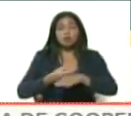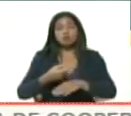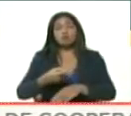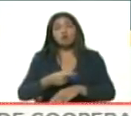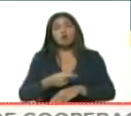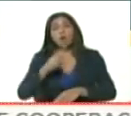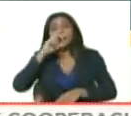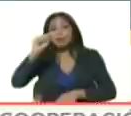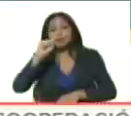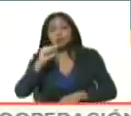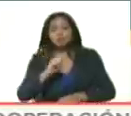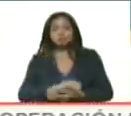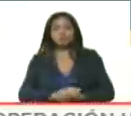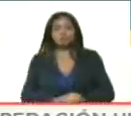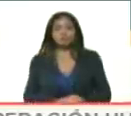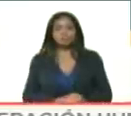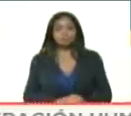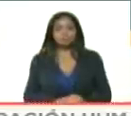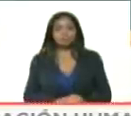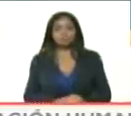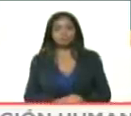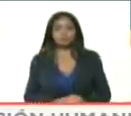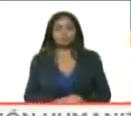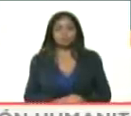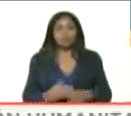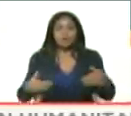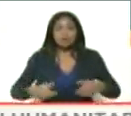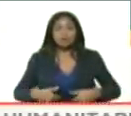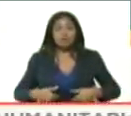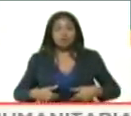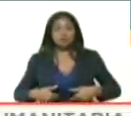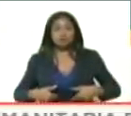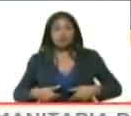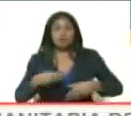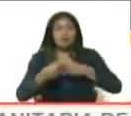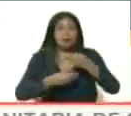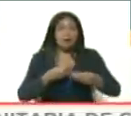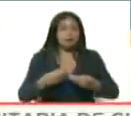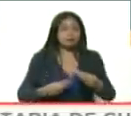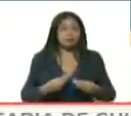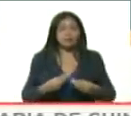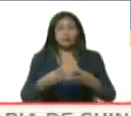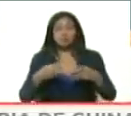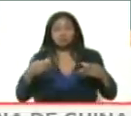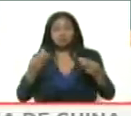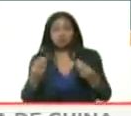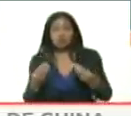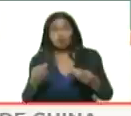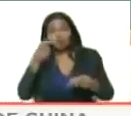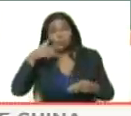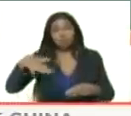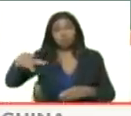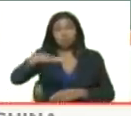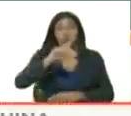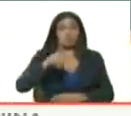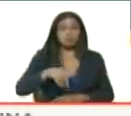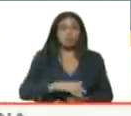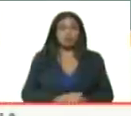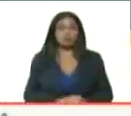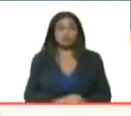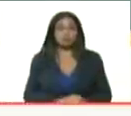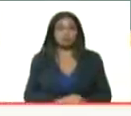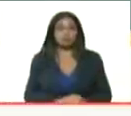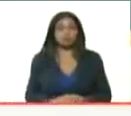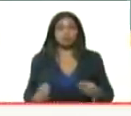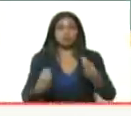Nicolás Maduro, del esfuerzo y del sacrificio extraordinario por parte de nuestro pueblo, que está